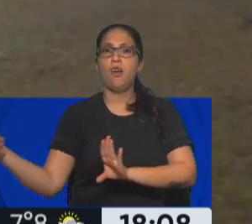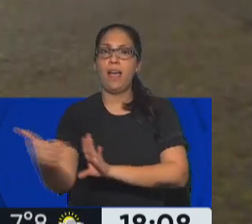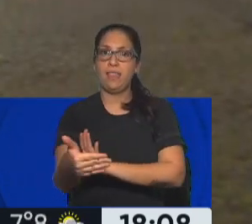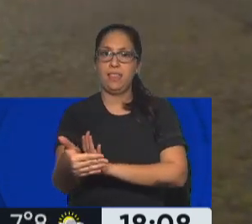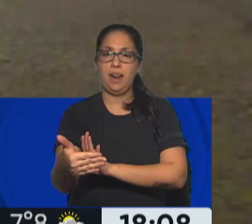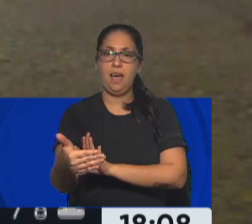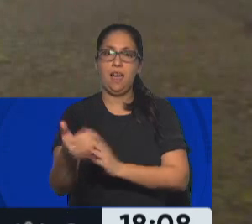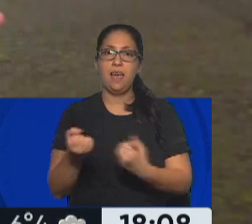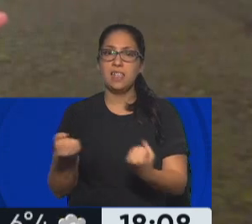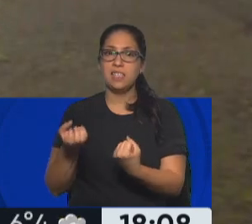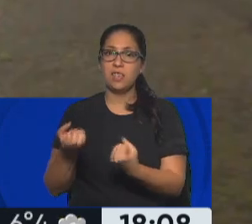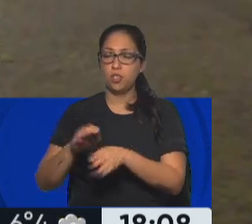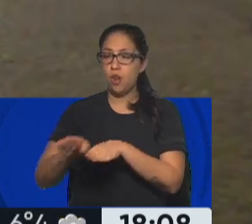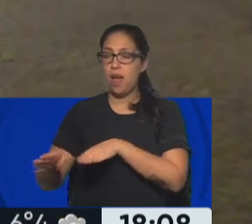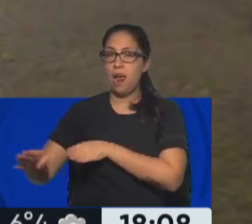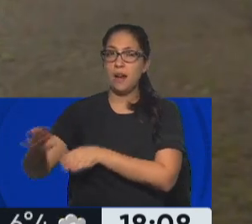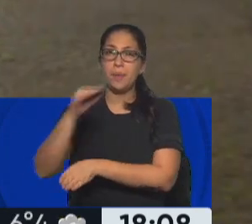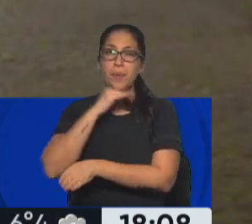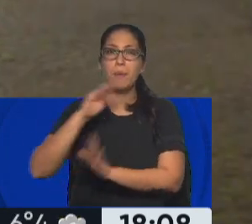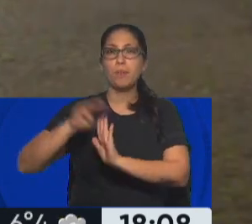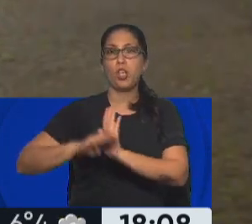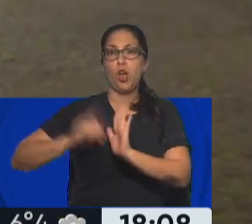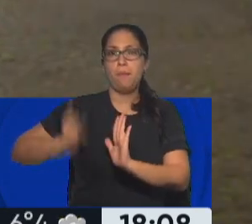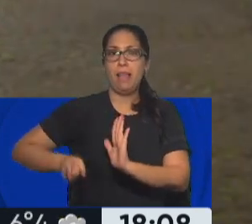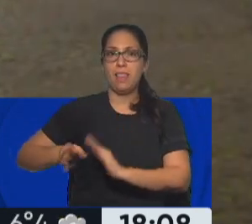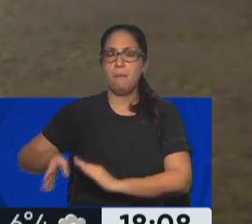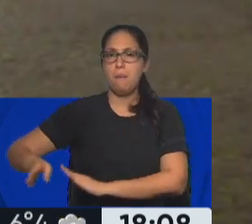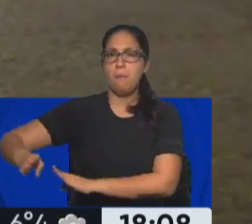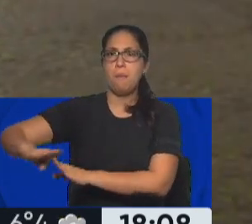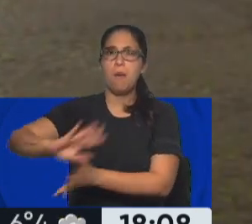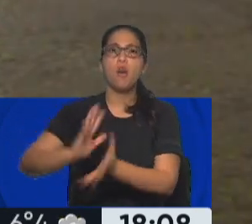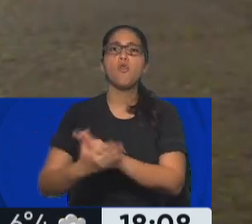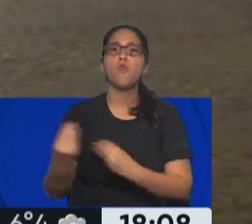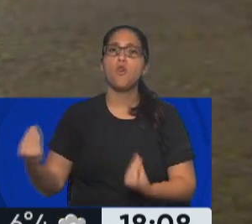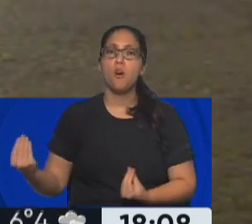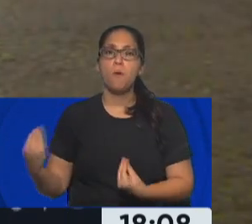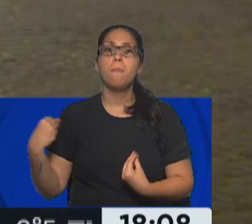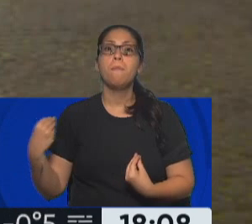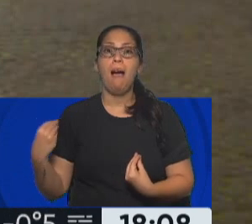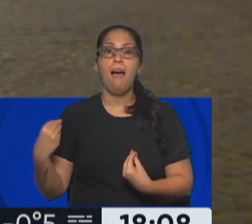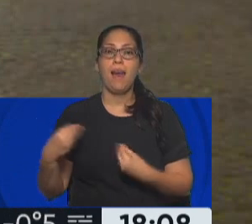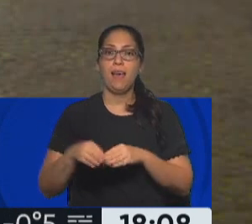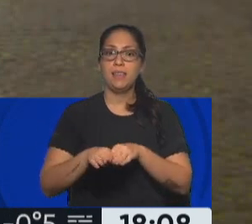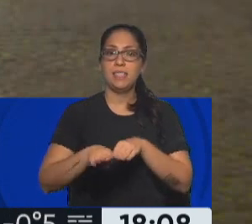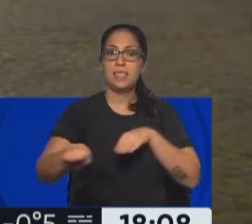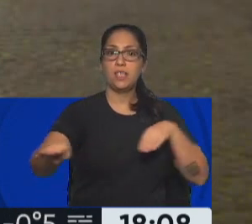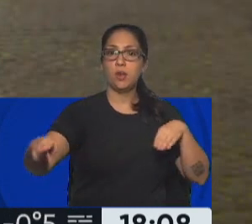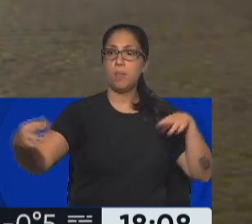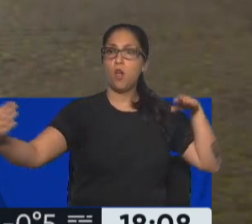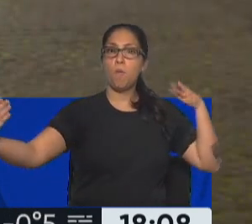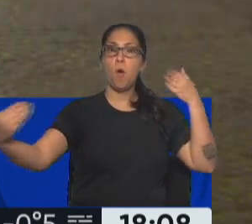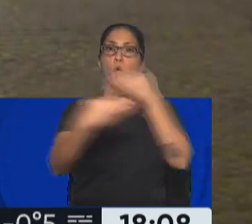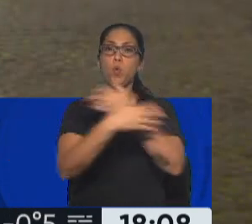Estacionan estratégicamente los automóviles según el protocolo para que, en definitiva, ni siquiera en el estacionamiento algunos presidentes se crucen entre